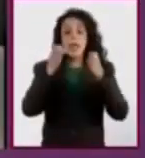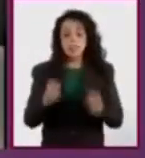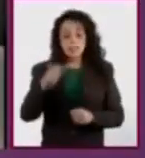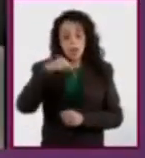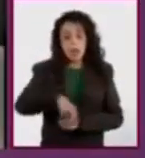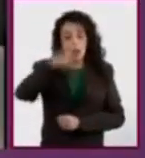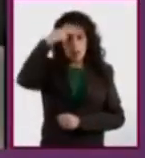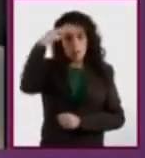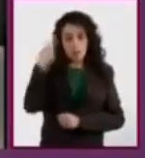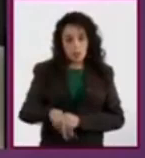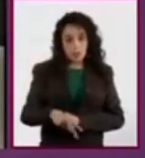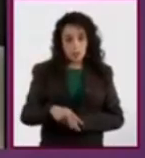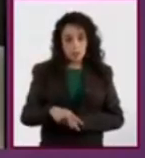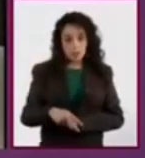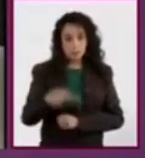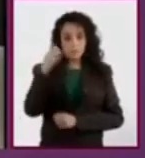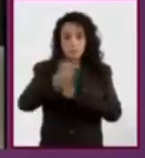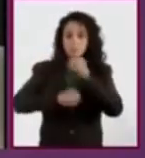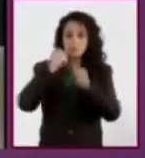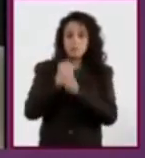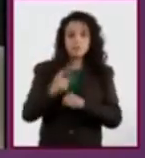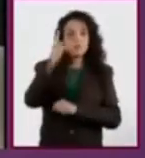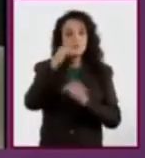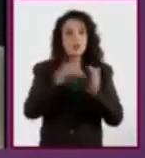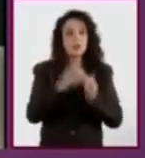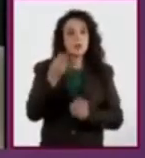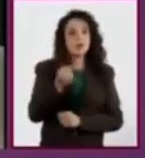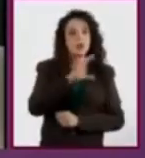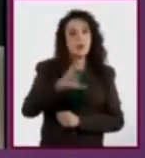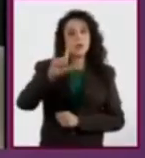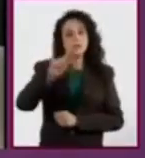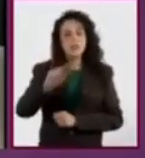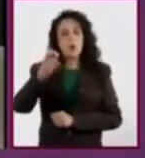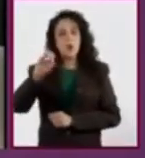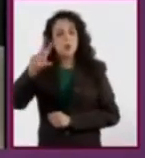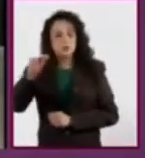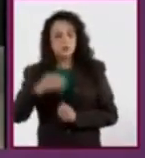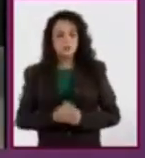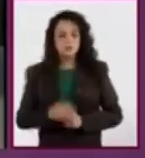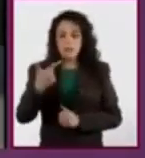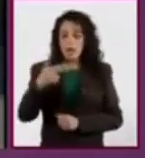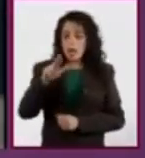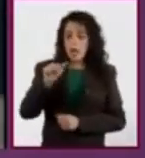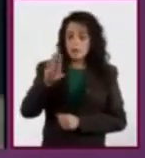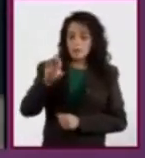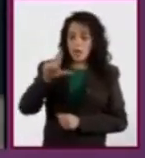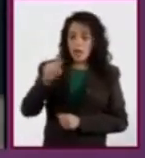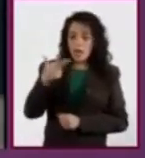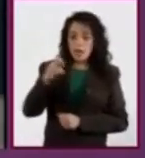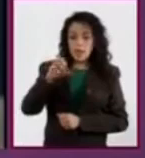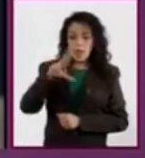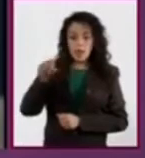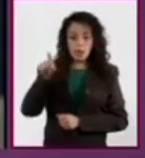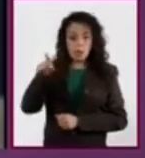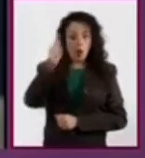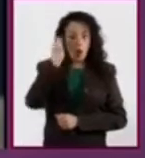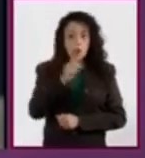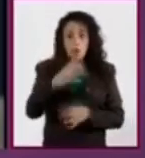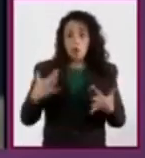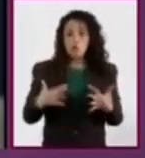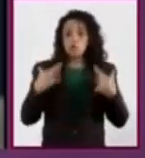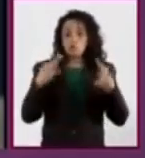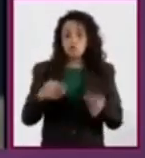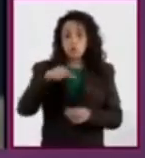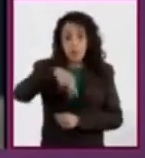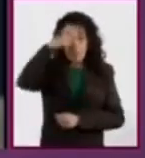el siglo pasado entre los años 70 y 80, época en la que Graciela Hierro, una de las pioneras del feminismo